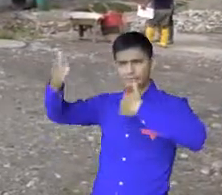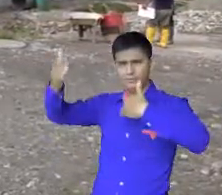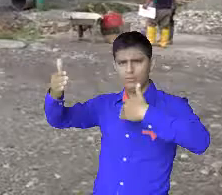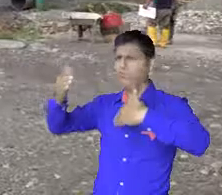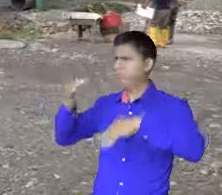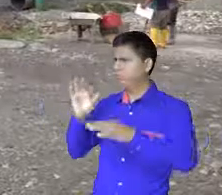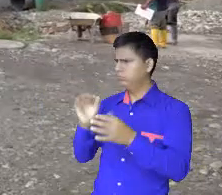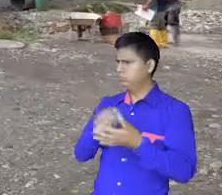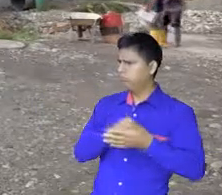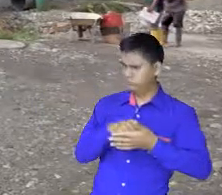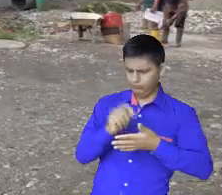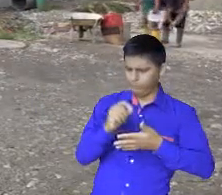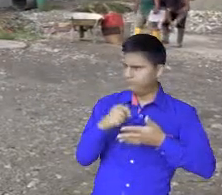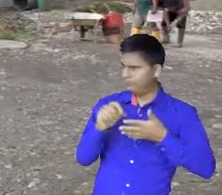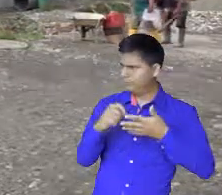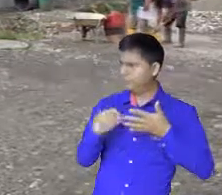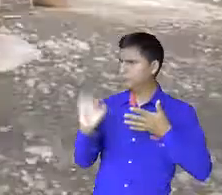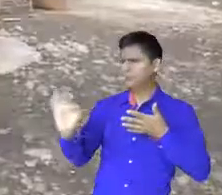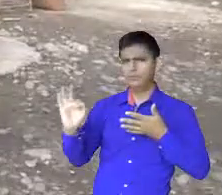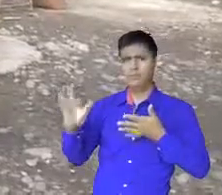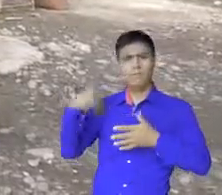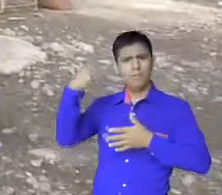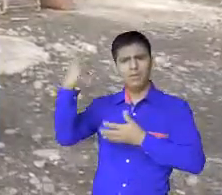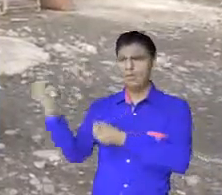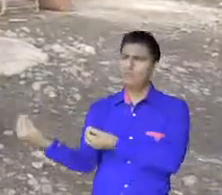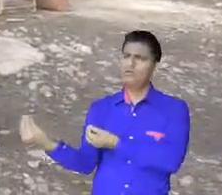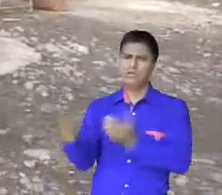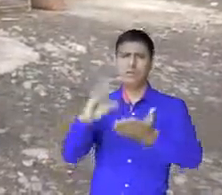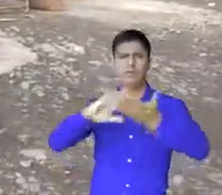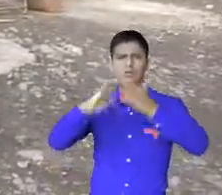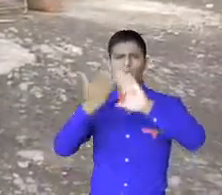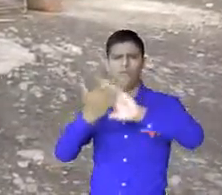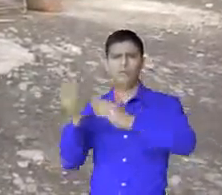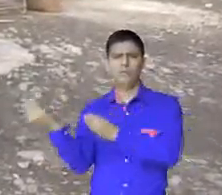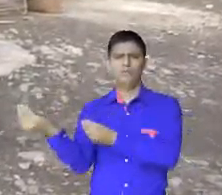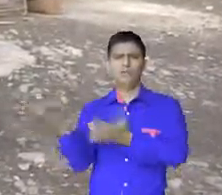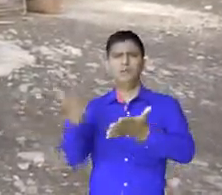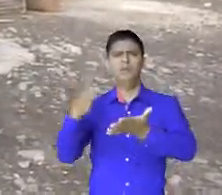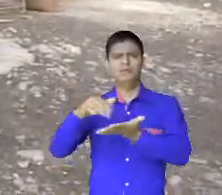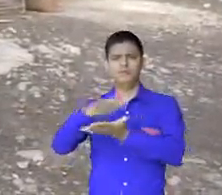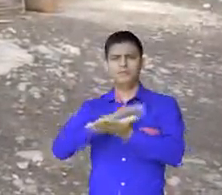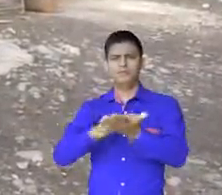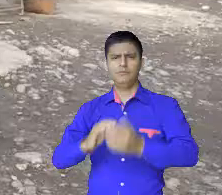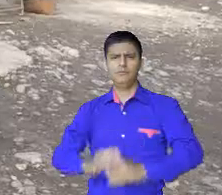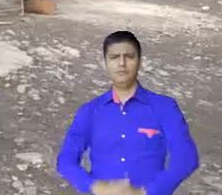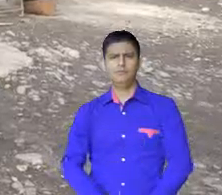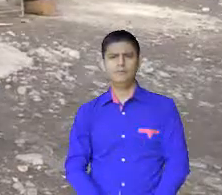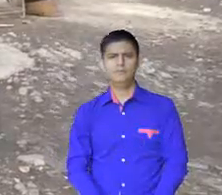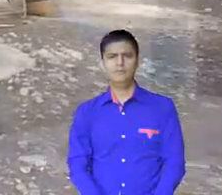a lo contratado y en los próximos días será entregada a la comunidad barrial de ese sitio.